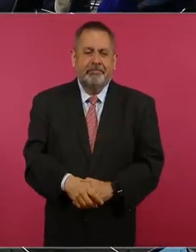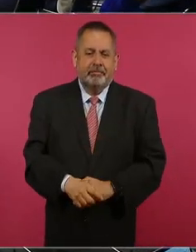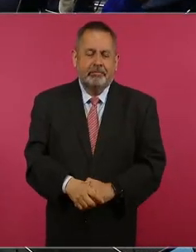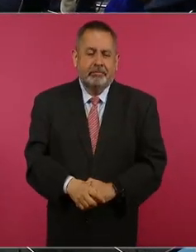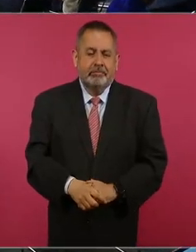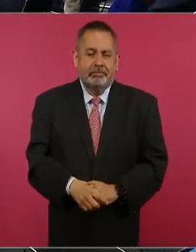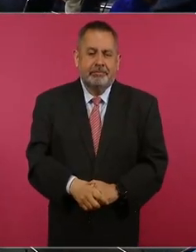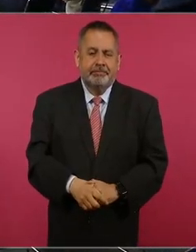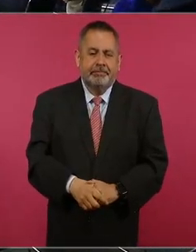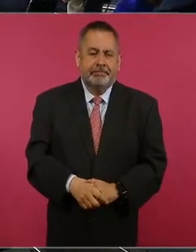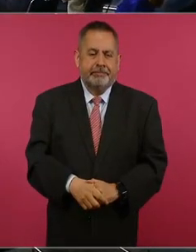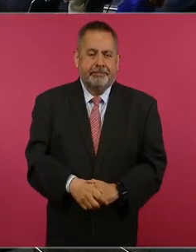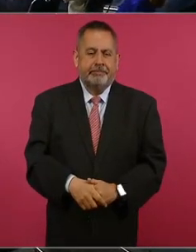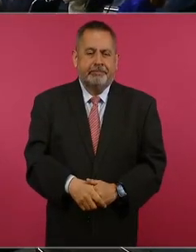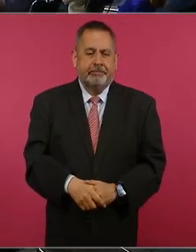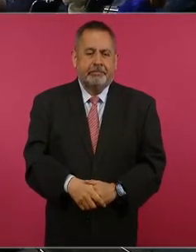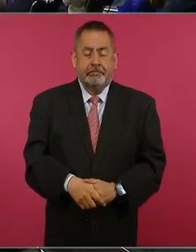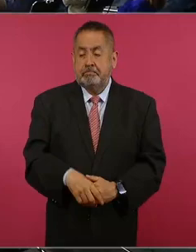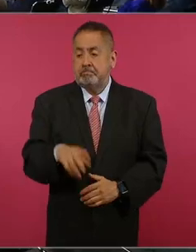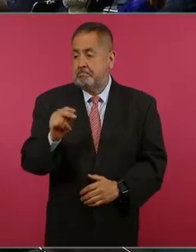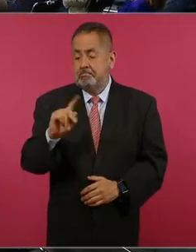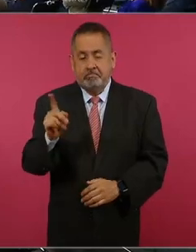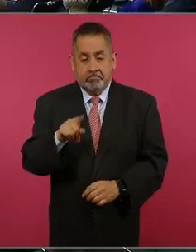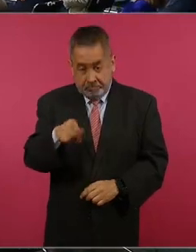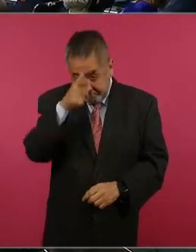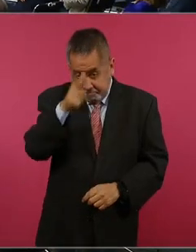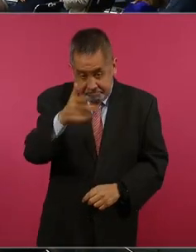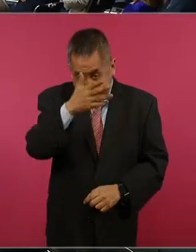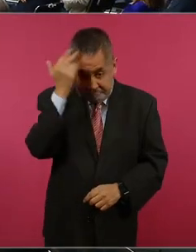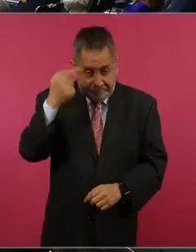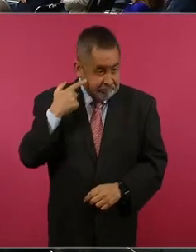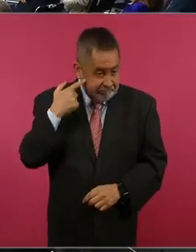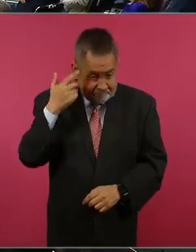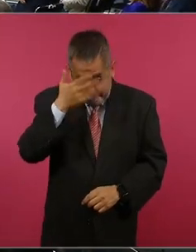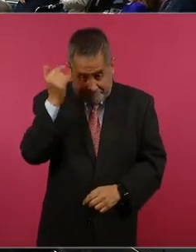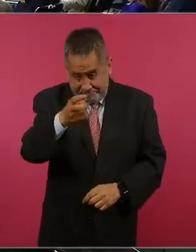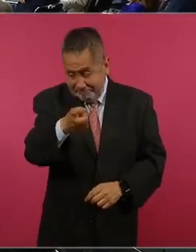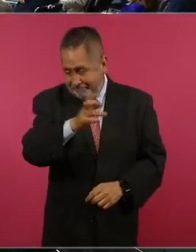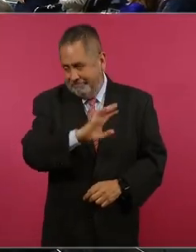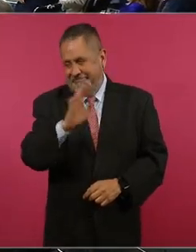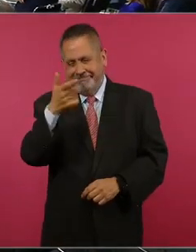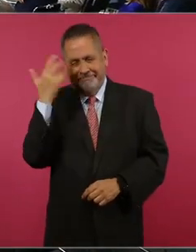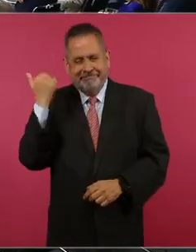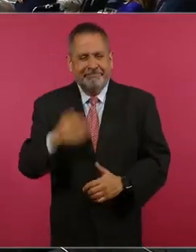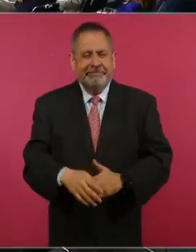No, no, pero no sabíamos, yo no sabía eso.